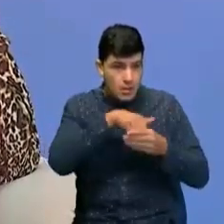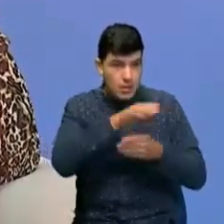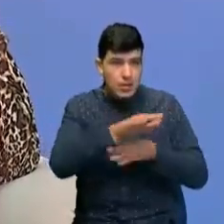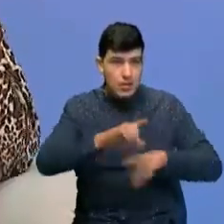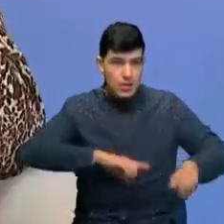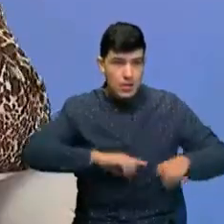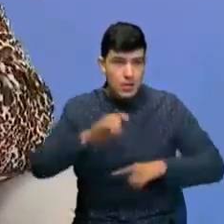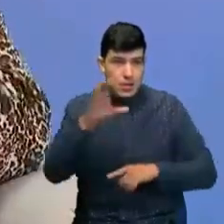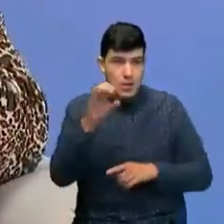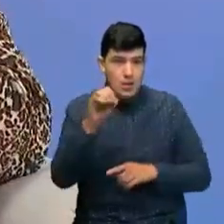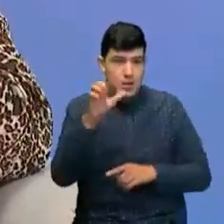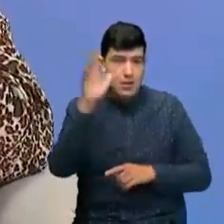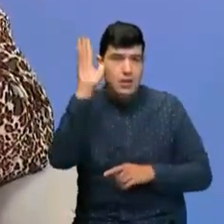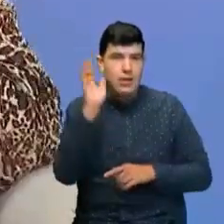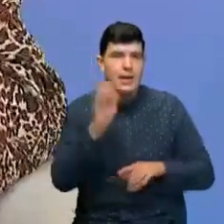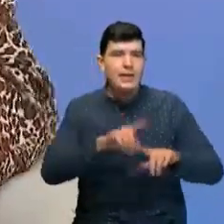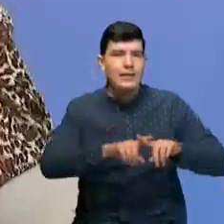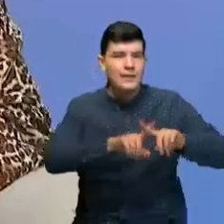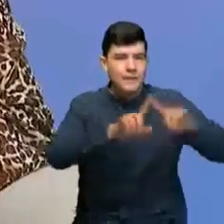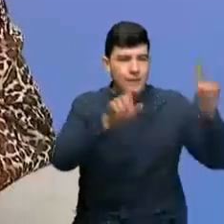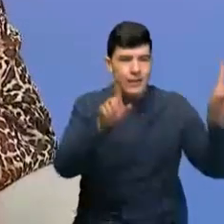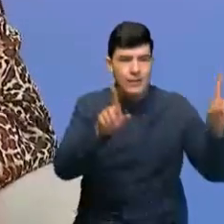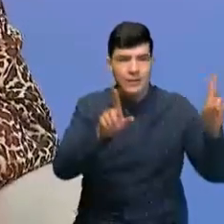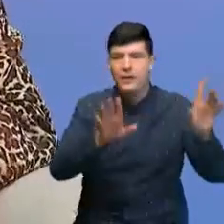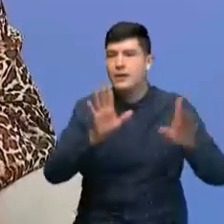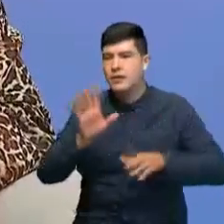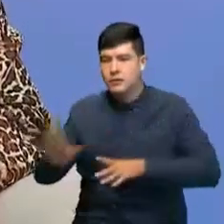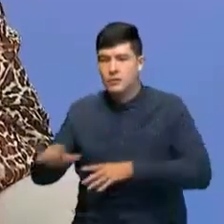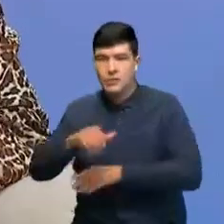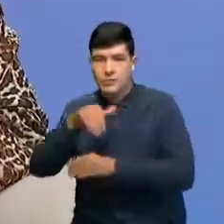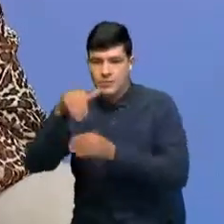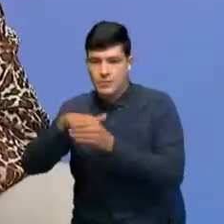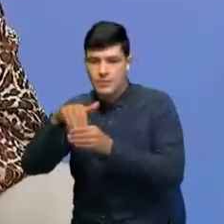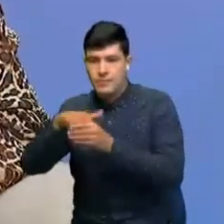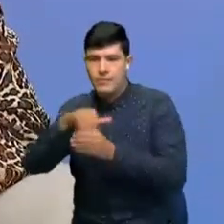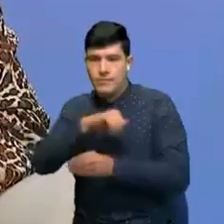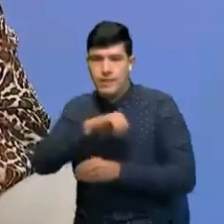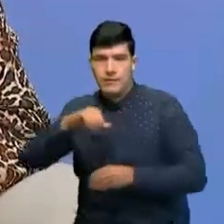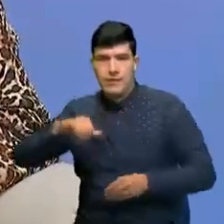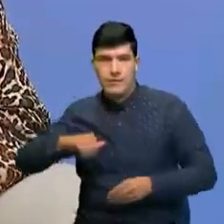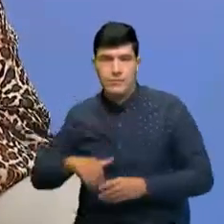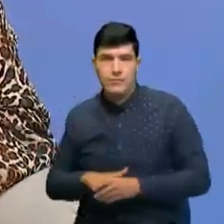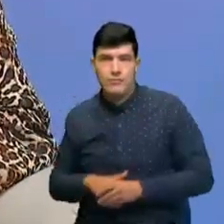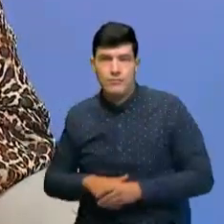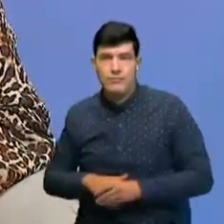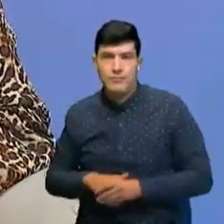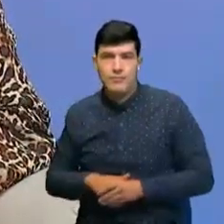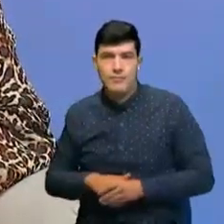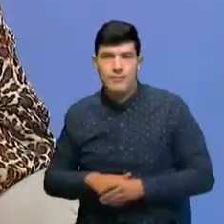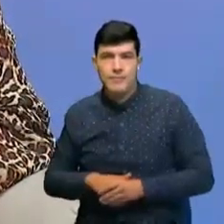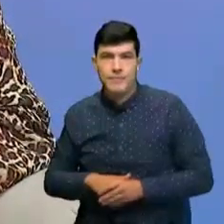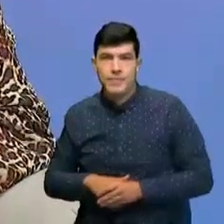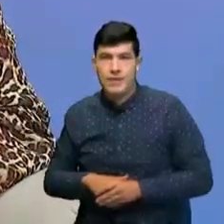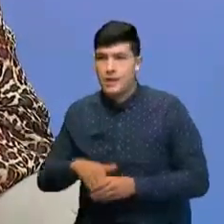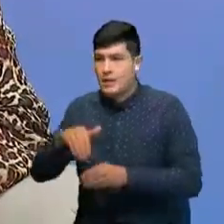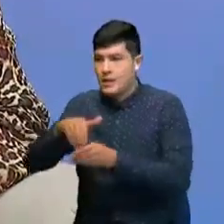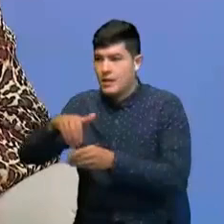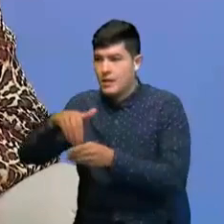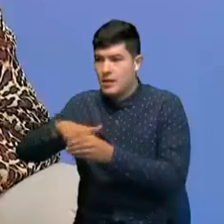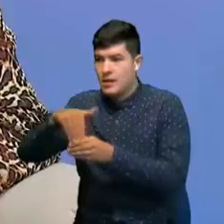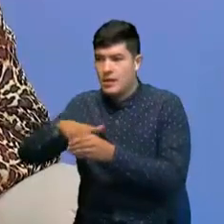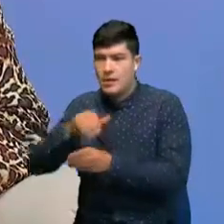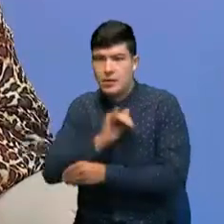por Colpensiones es totalmente diferente al del ahorro individual. Uh-huh. ¿Qué exigen los fondos privados o el